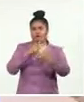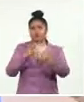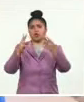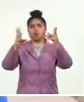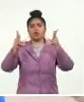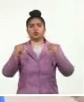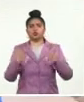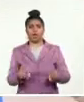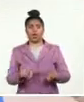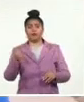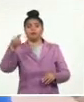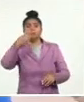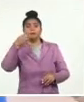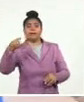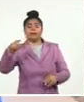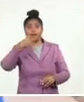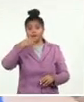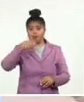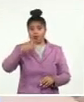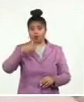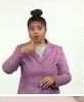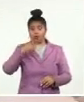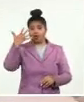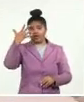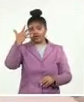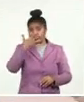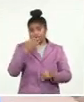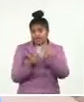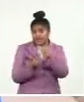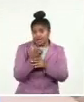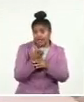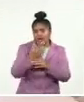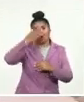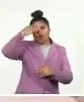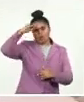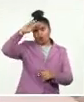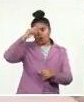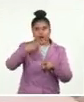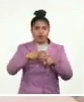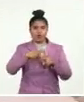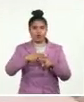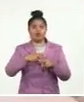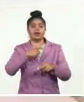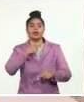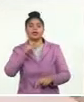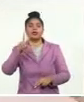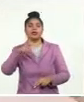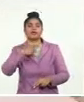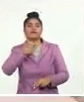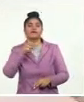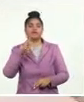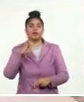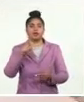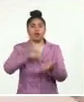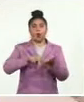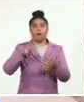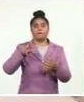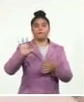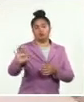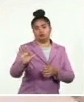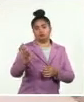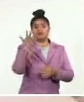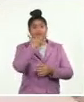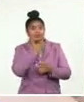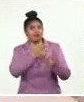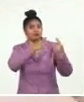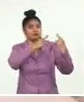del ebro de venezuela en cuba iba a llevar bueno en alto la aplicación de nuestros de nuestro programa